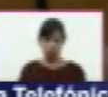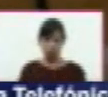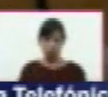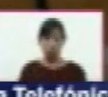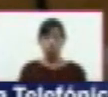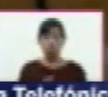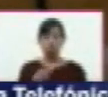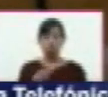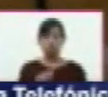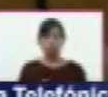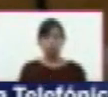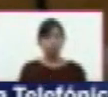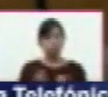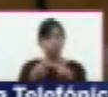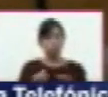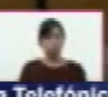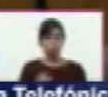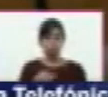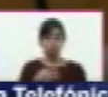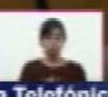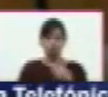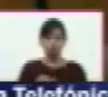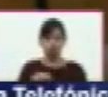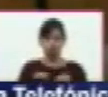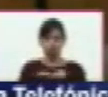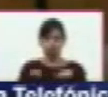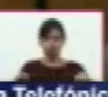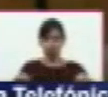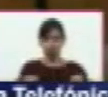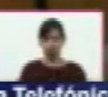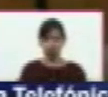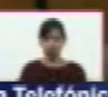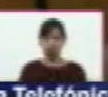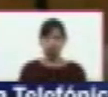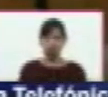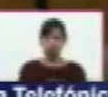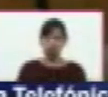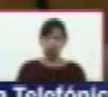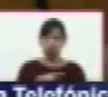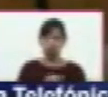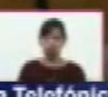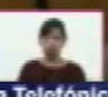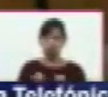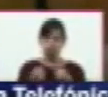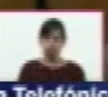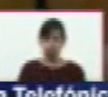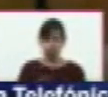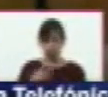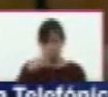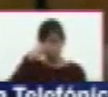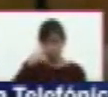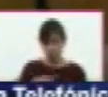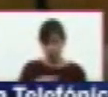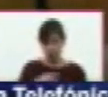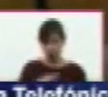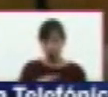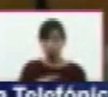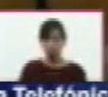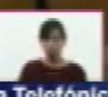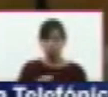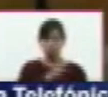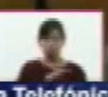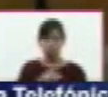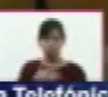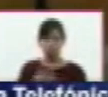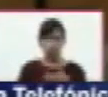Morena de inmediato. Sin embargo, repito, esa información se encuentra en el portal de transparencia. Ahora, el